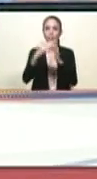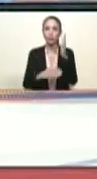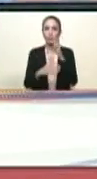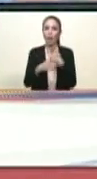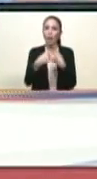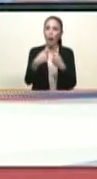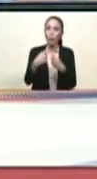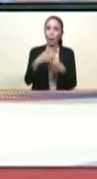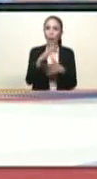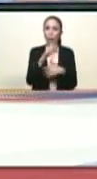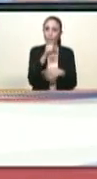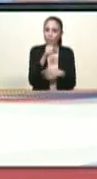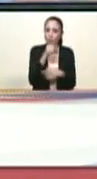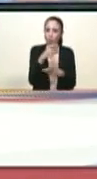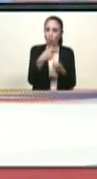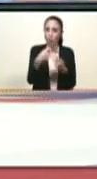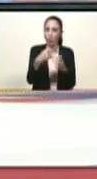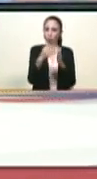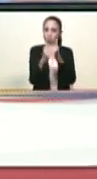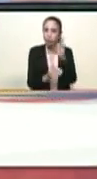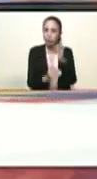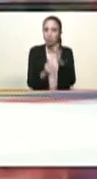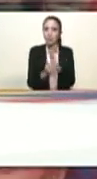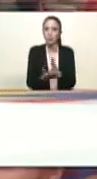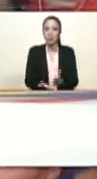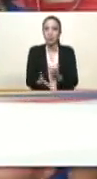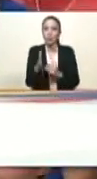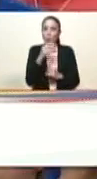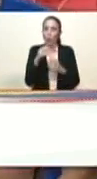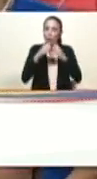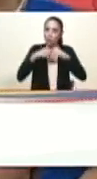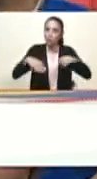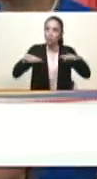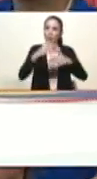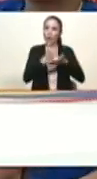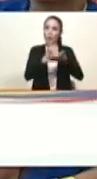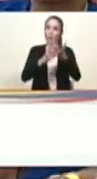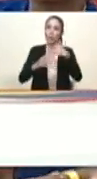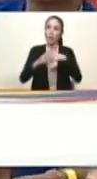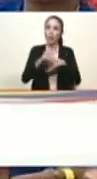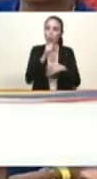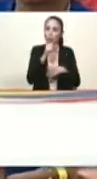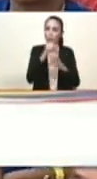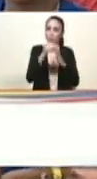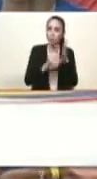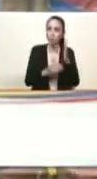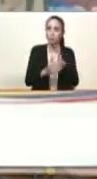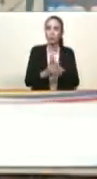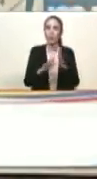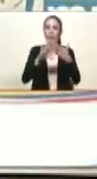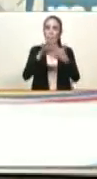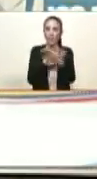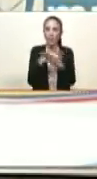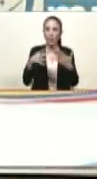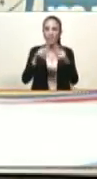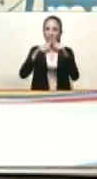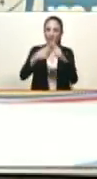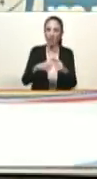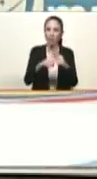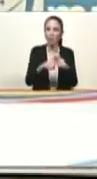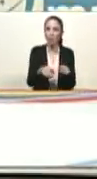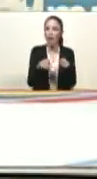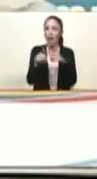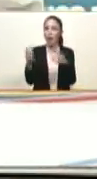las pensiones, que no expanden el sistema de pensiones, empiezan a hablar de fórmulas matemáticas, de que el